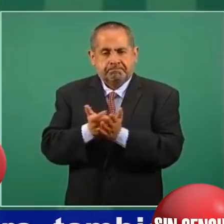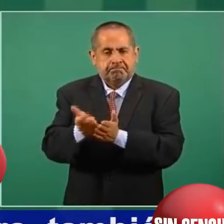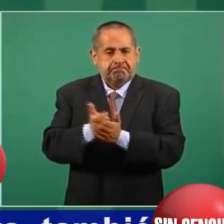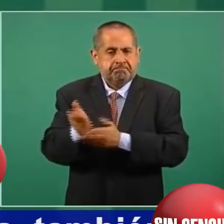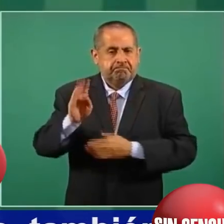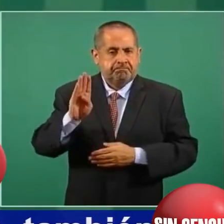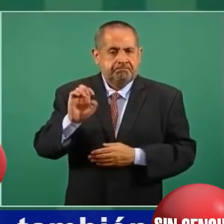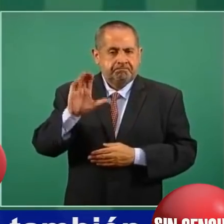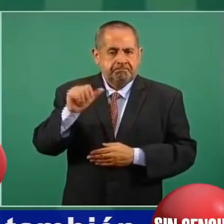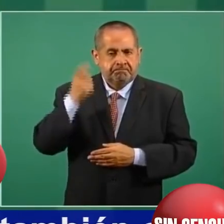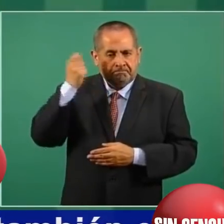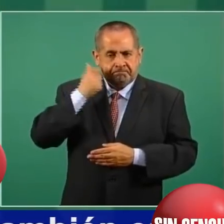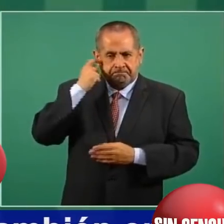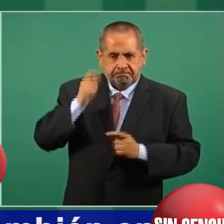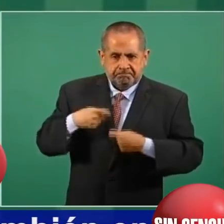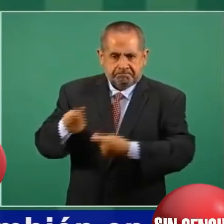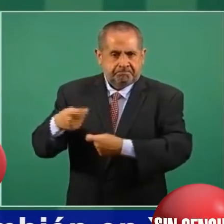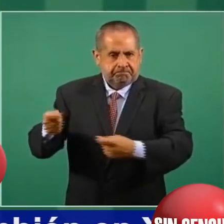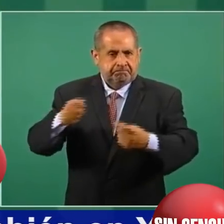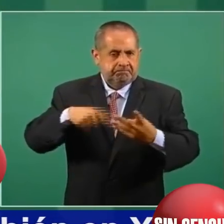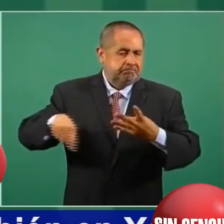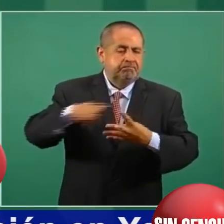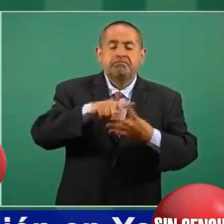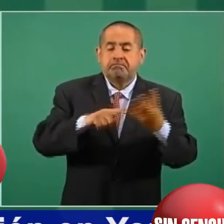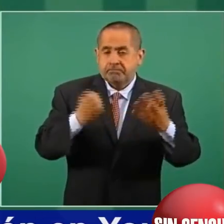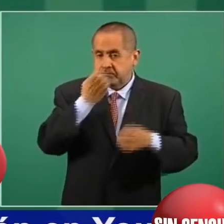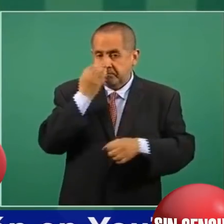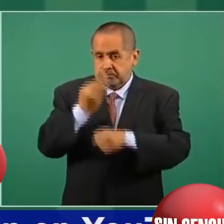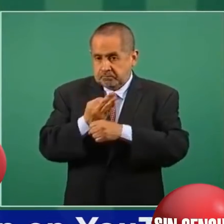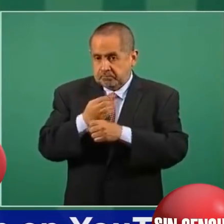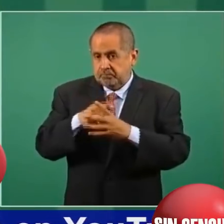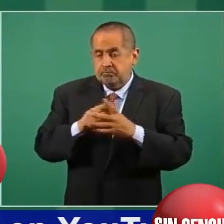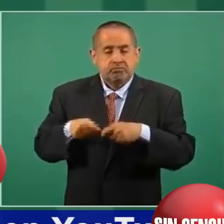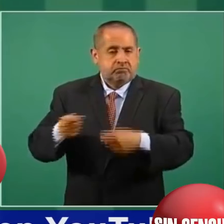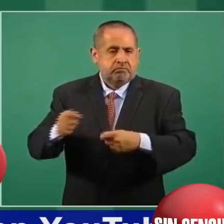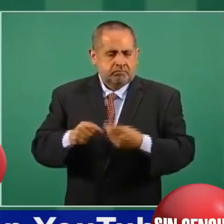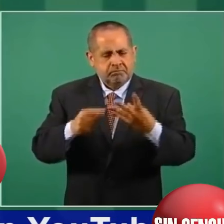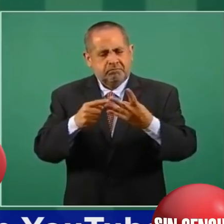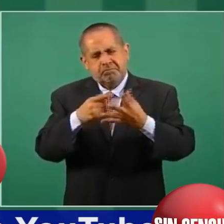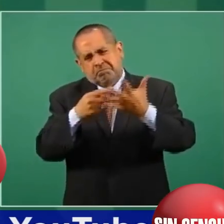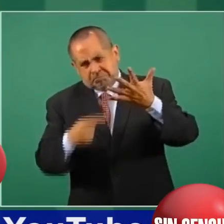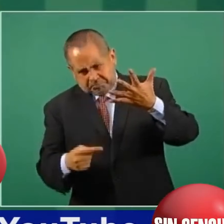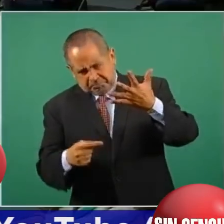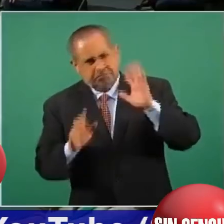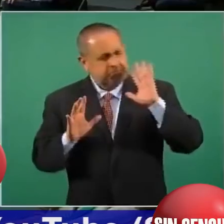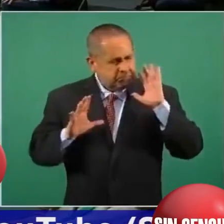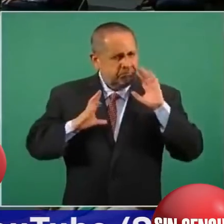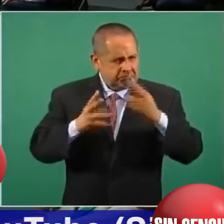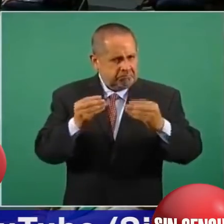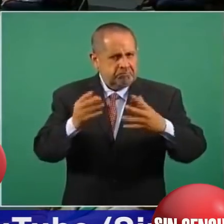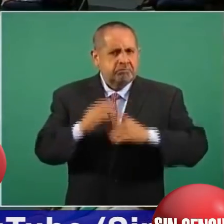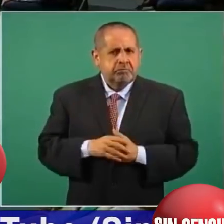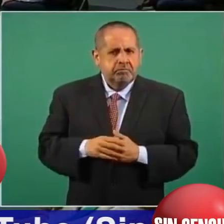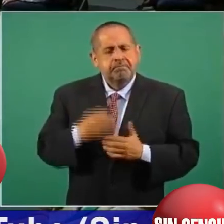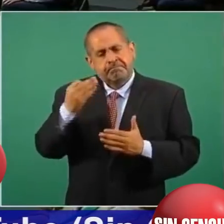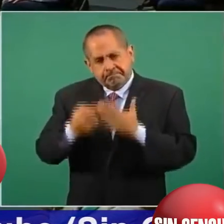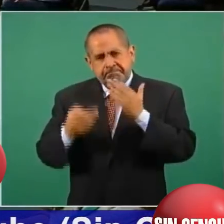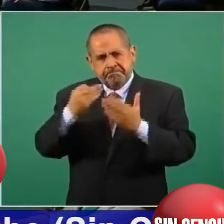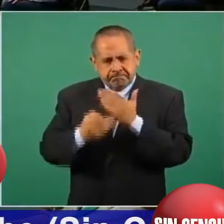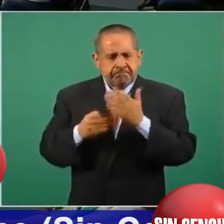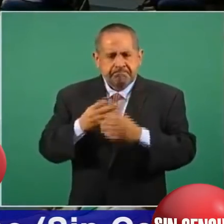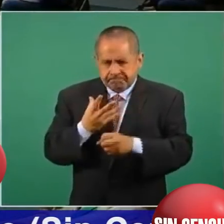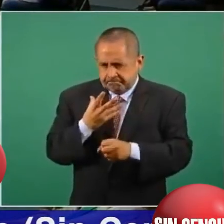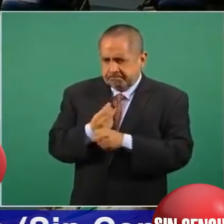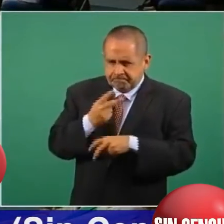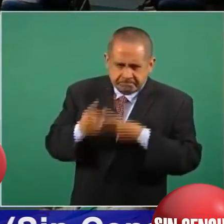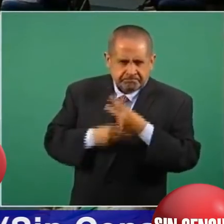becas para estudiantes. Hay muchísimas otras cosas que hacen falta y que se están